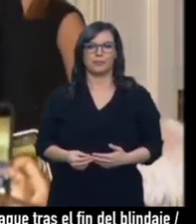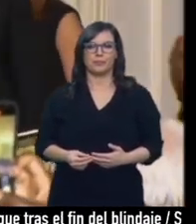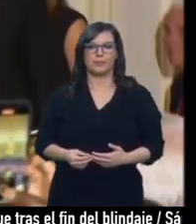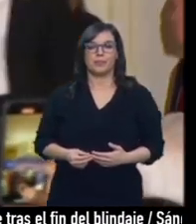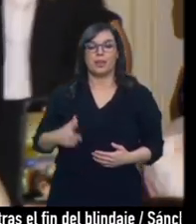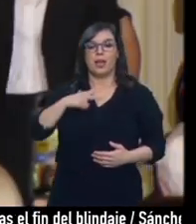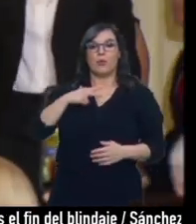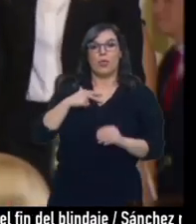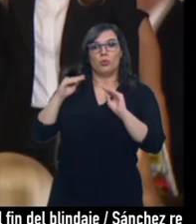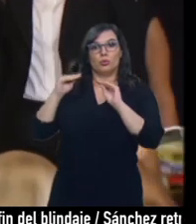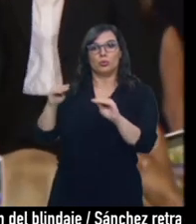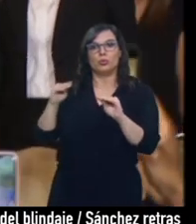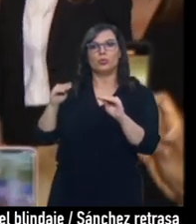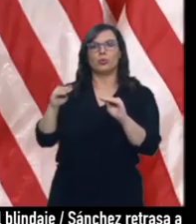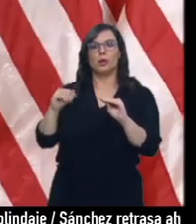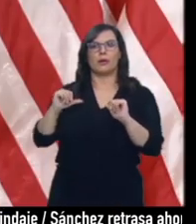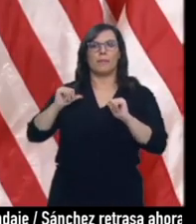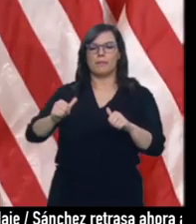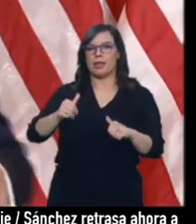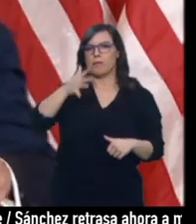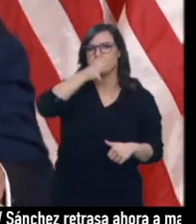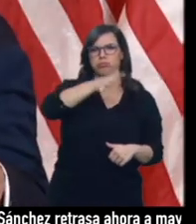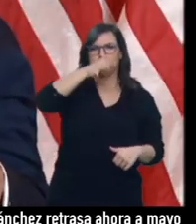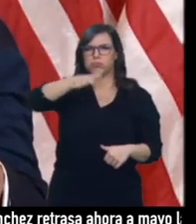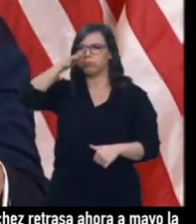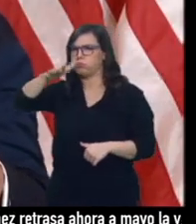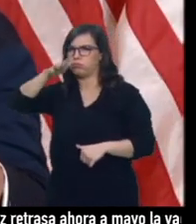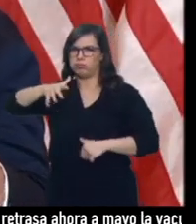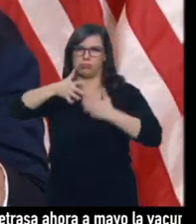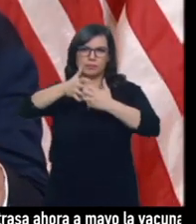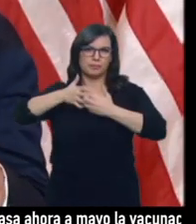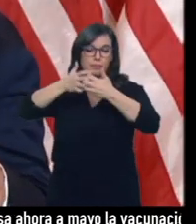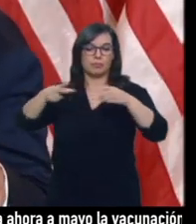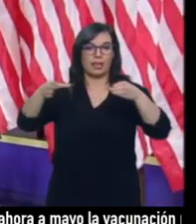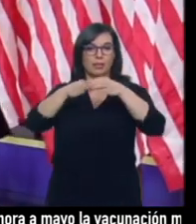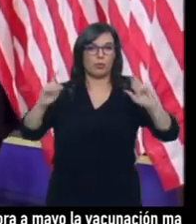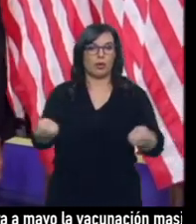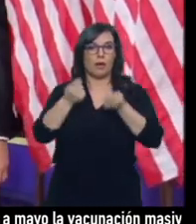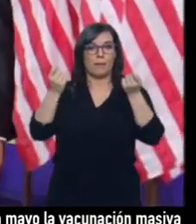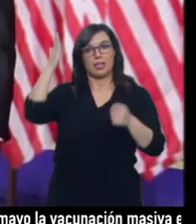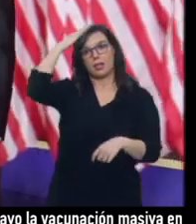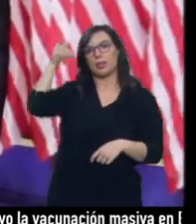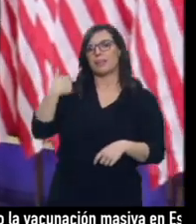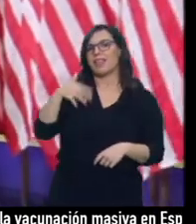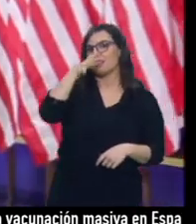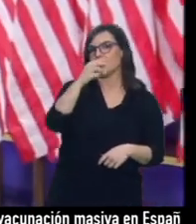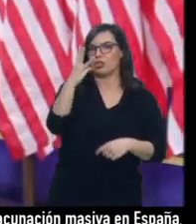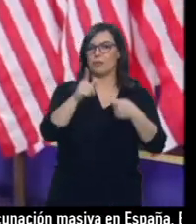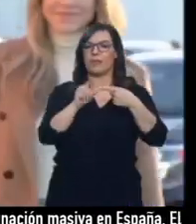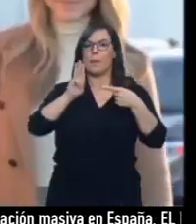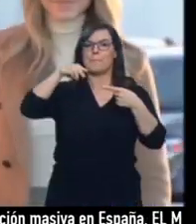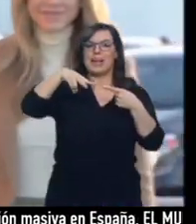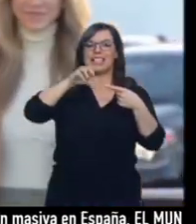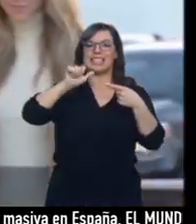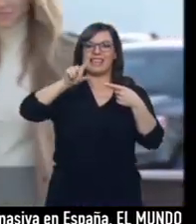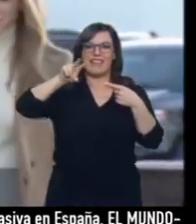Sus abogados han abierto las troneras y apuntan su artillería legal. El equipo de campaña de Donald Trump ha presentado 3 demandas en Pensilvania, Michigan